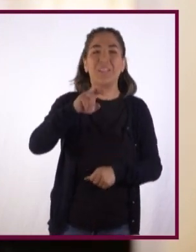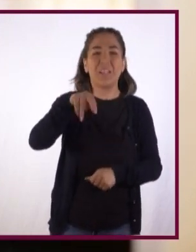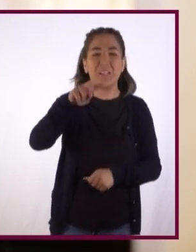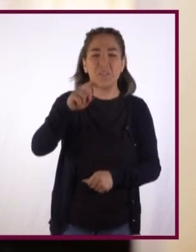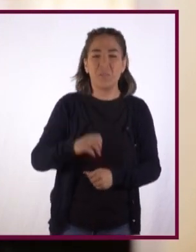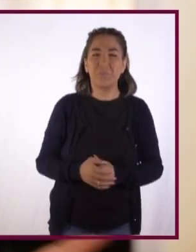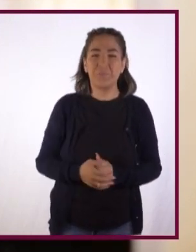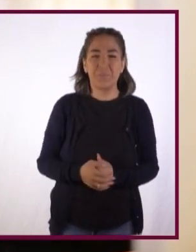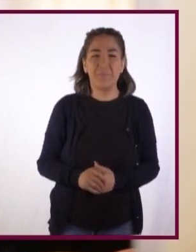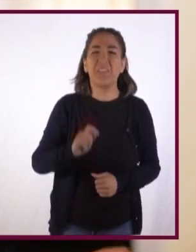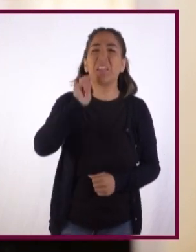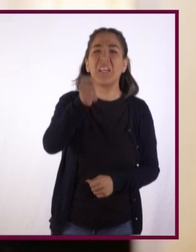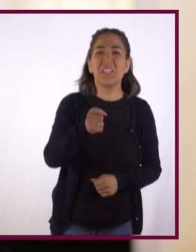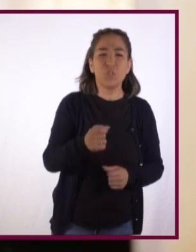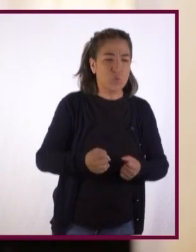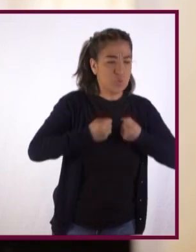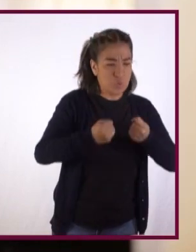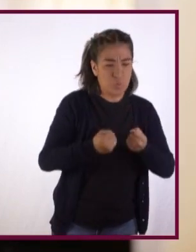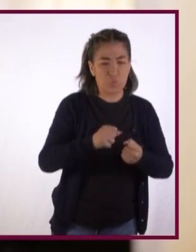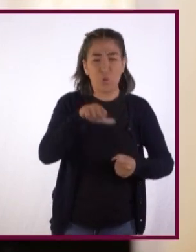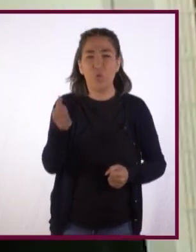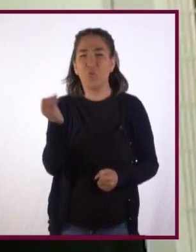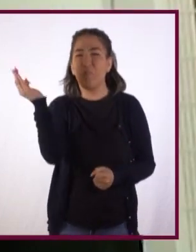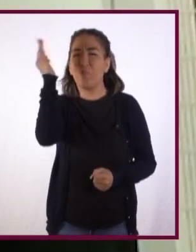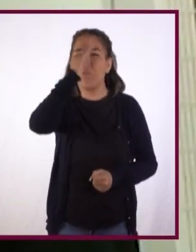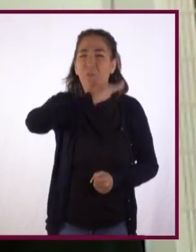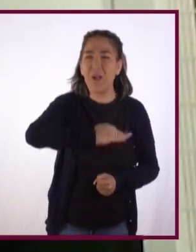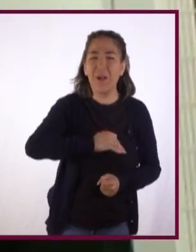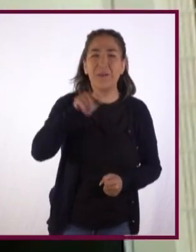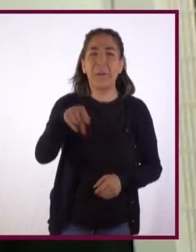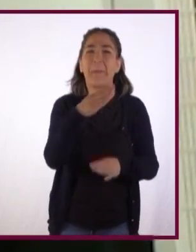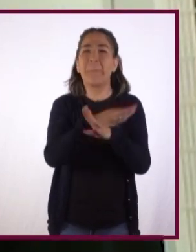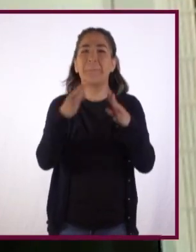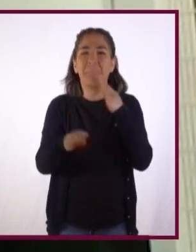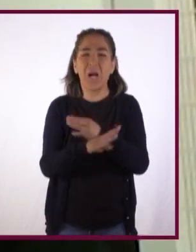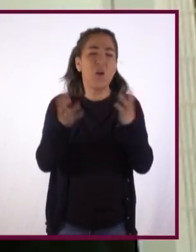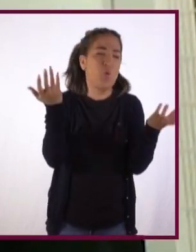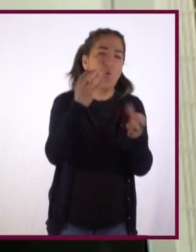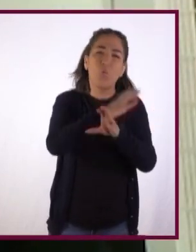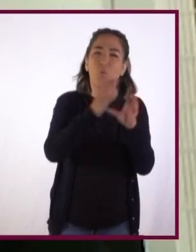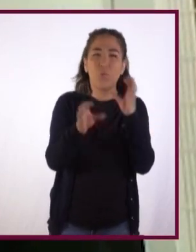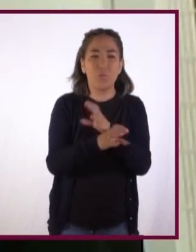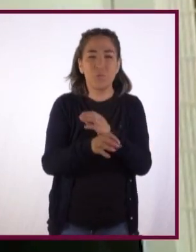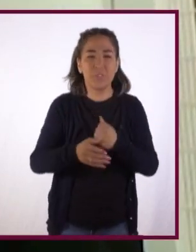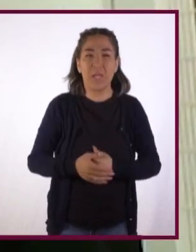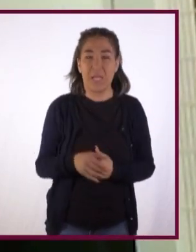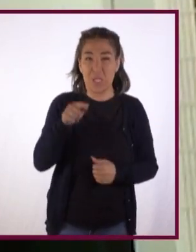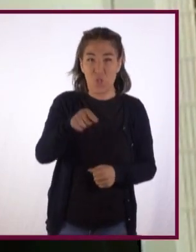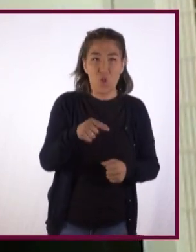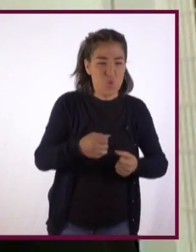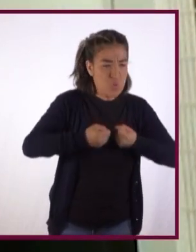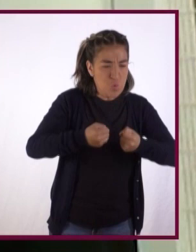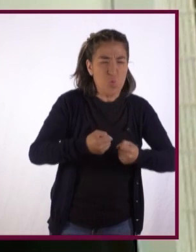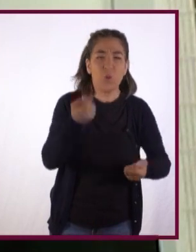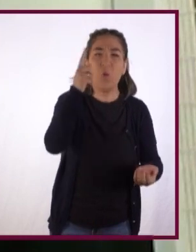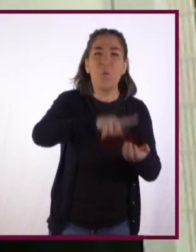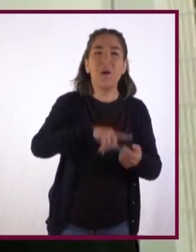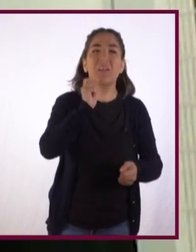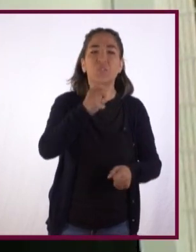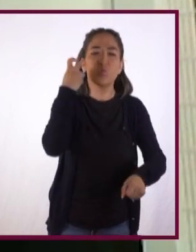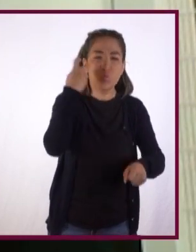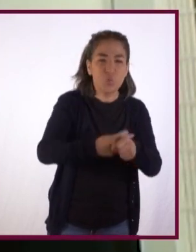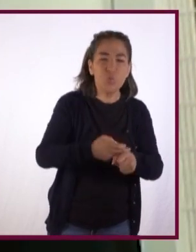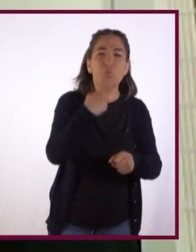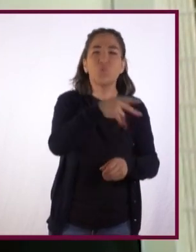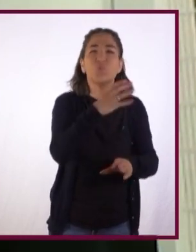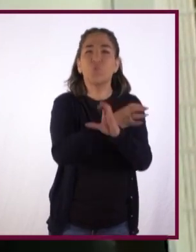Fernando, ¿qué son la dureza y fragilidad de un material? La dureza es la resistencia que opone un